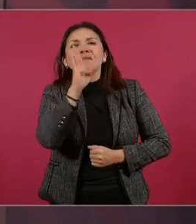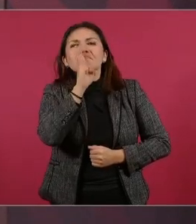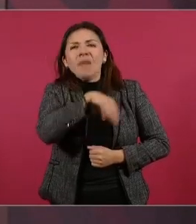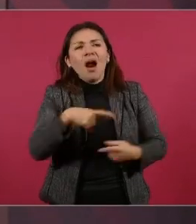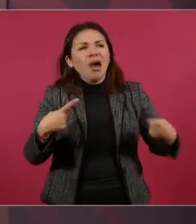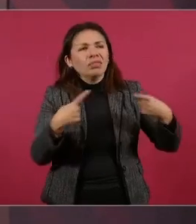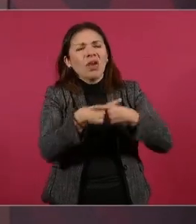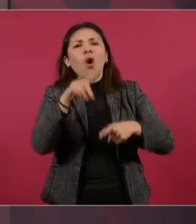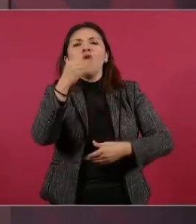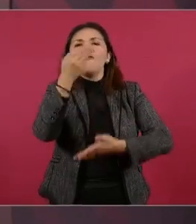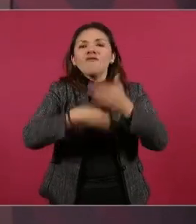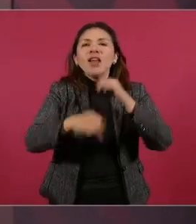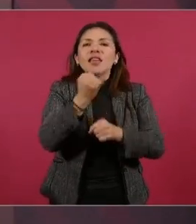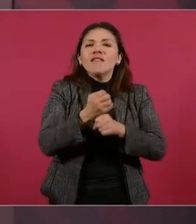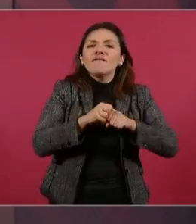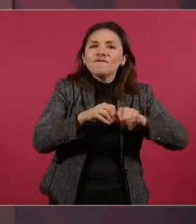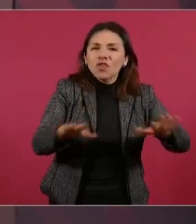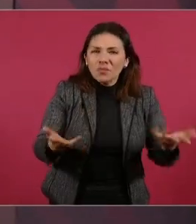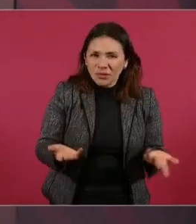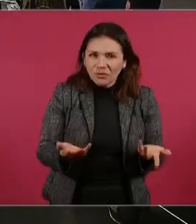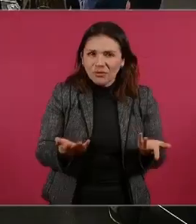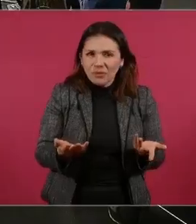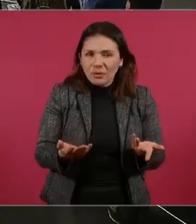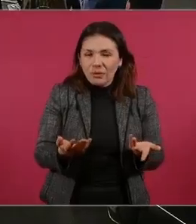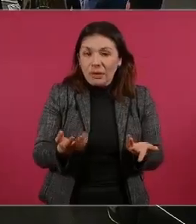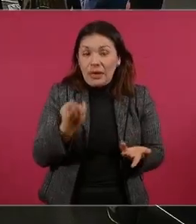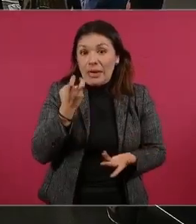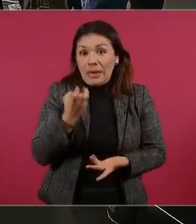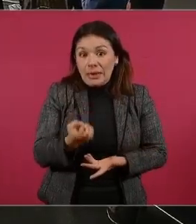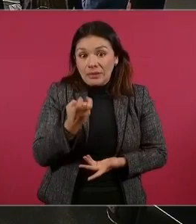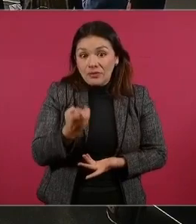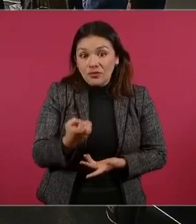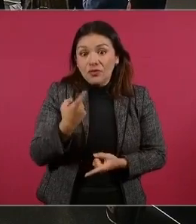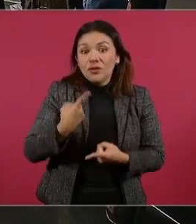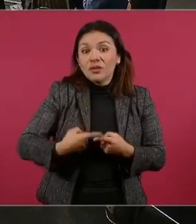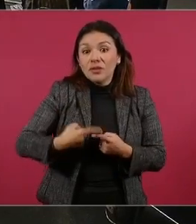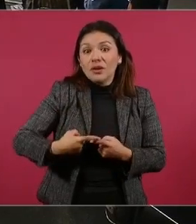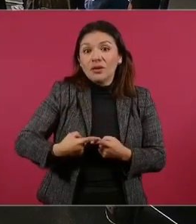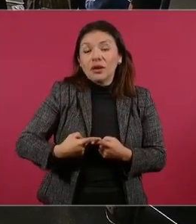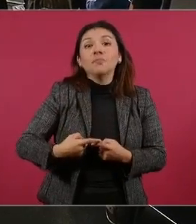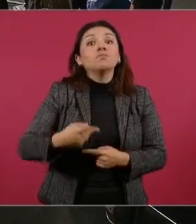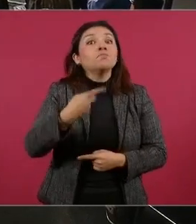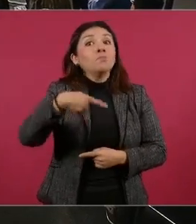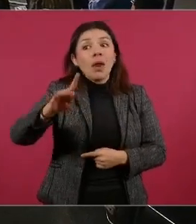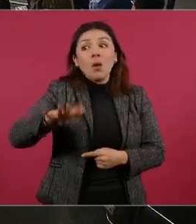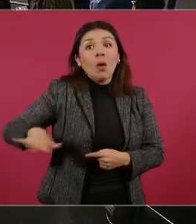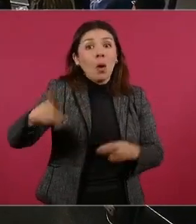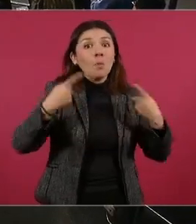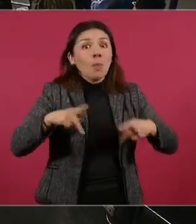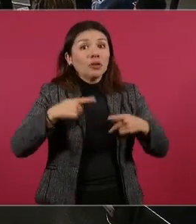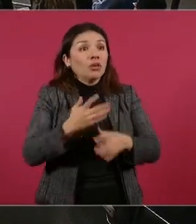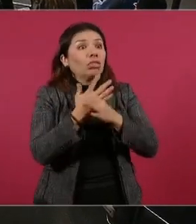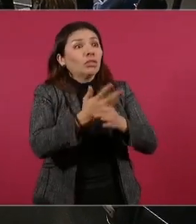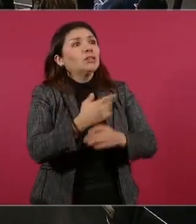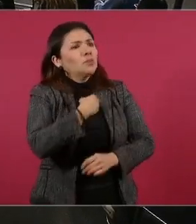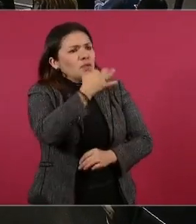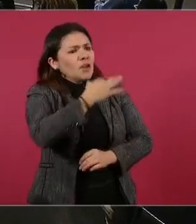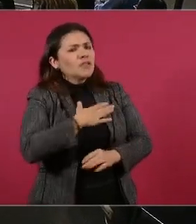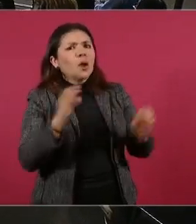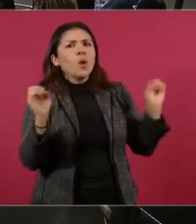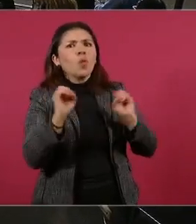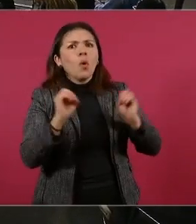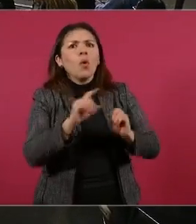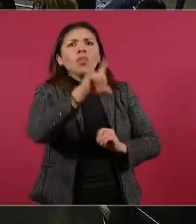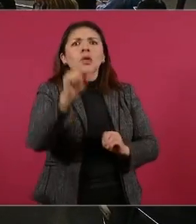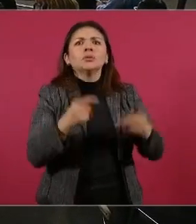información suficiente nosotros tenemos la culpa eso dice la gente que nadie les informó y de la noche a la mañana ya